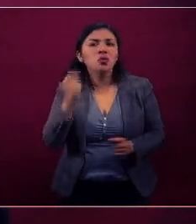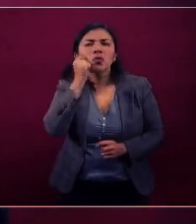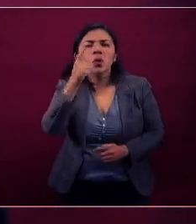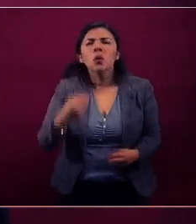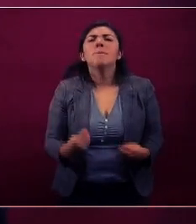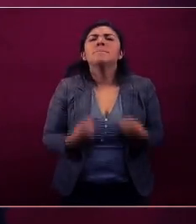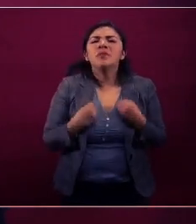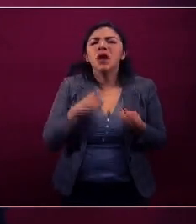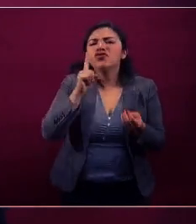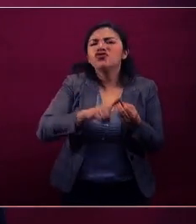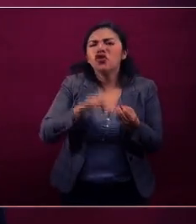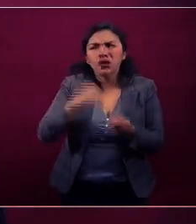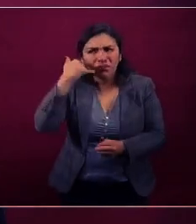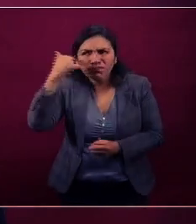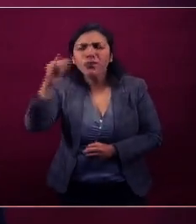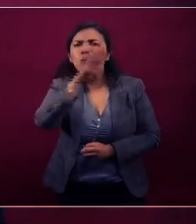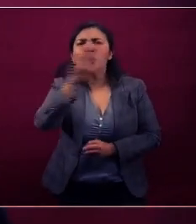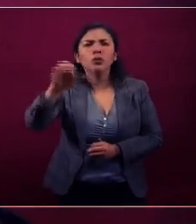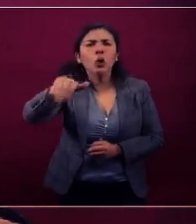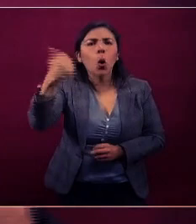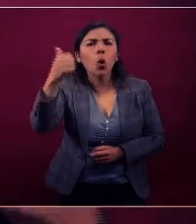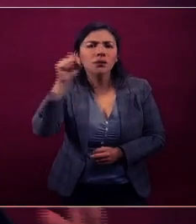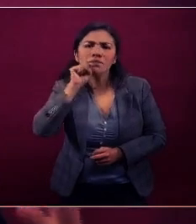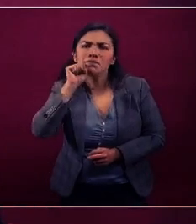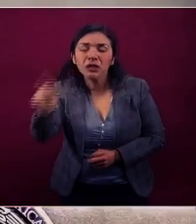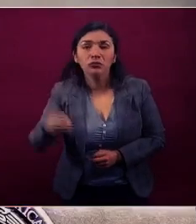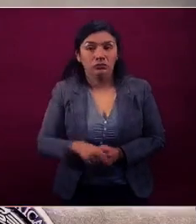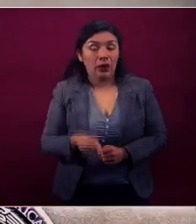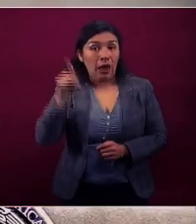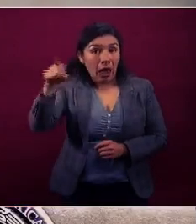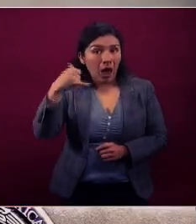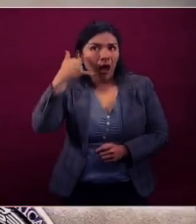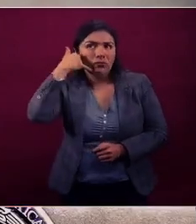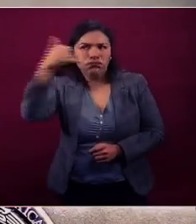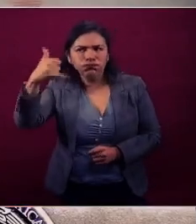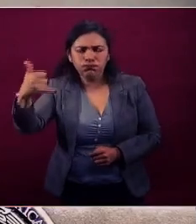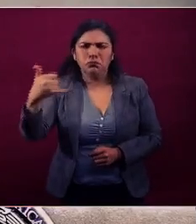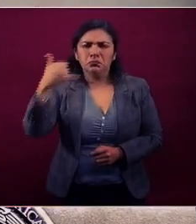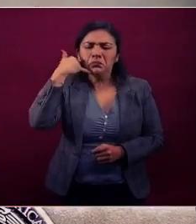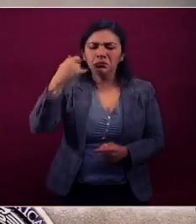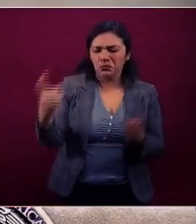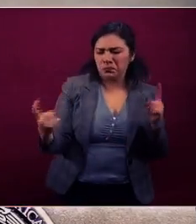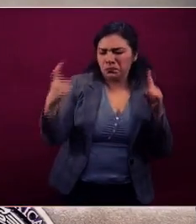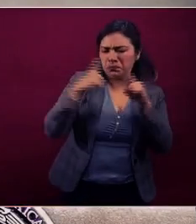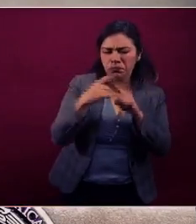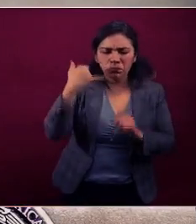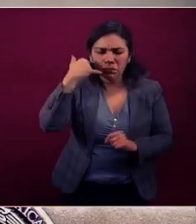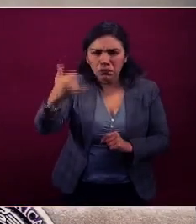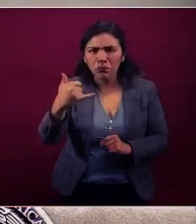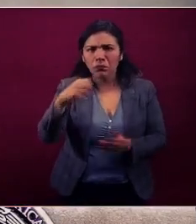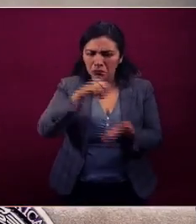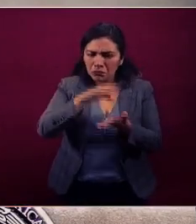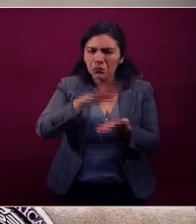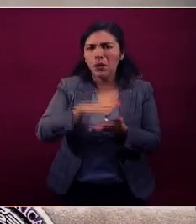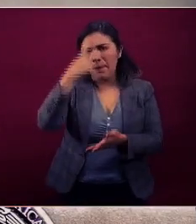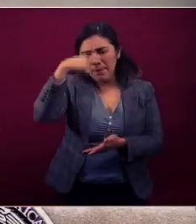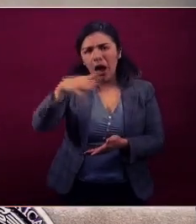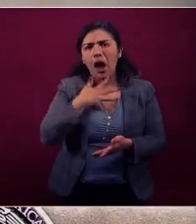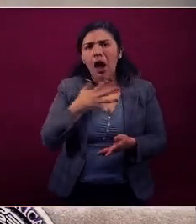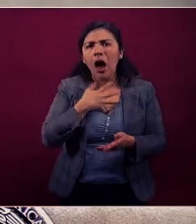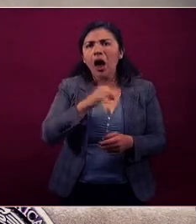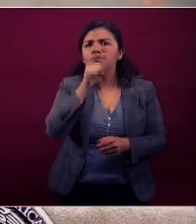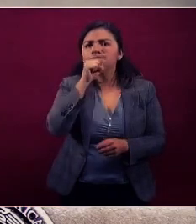viva, 911. El sistema de 911 que se estableció para todo el país tiene un